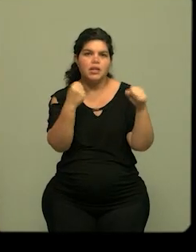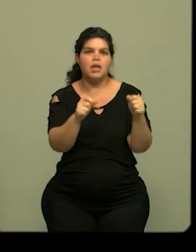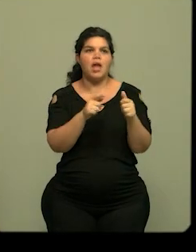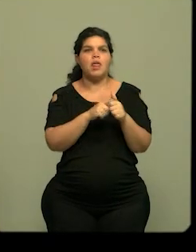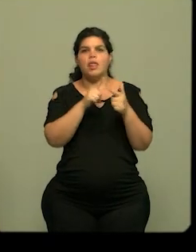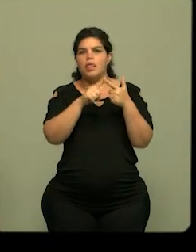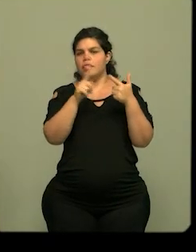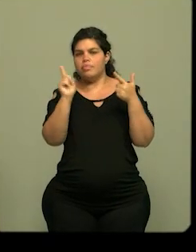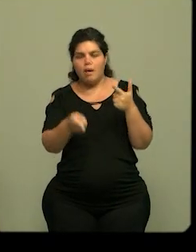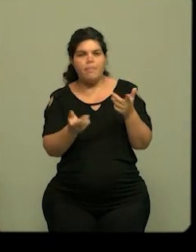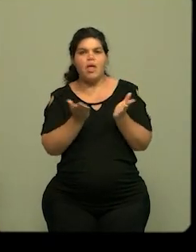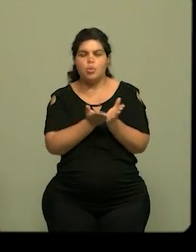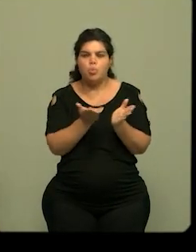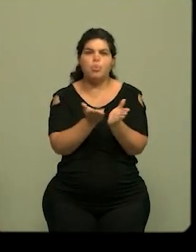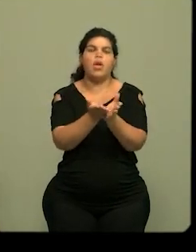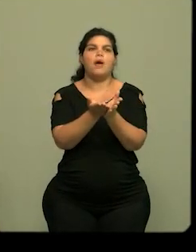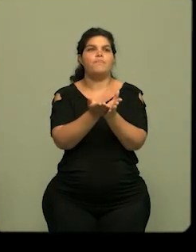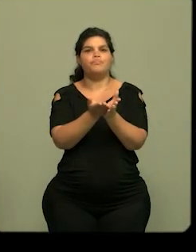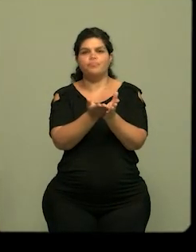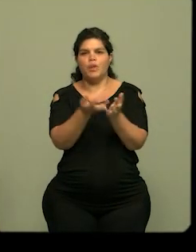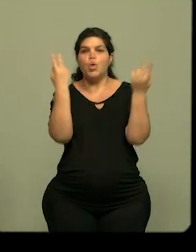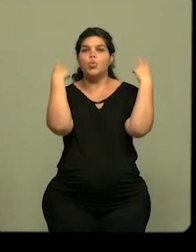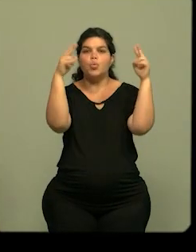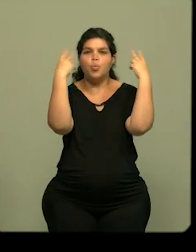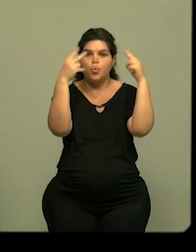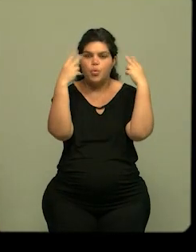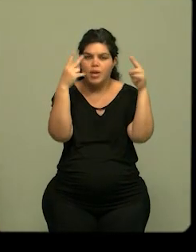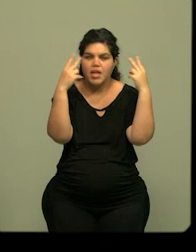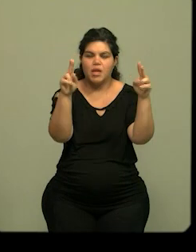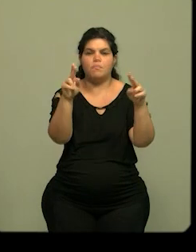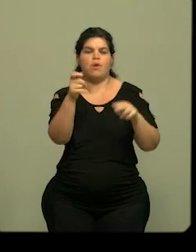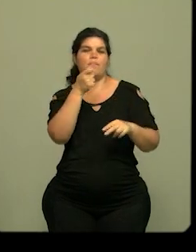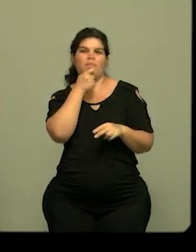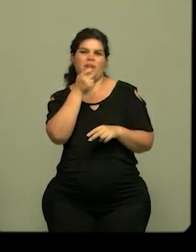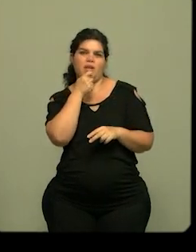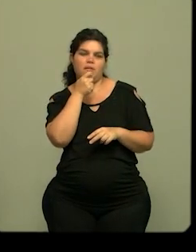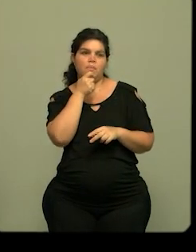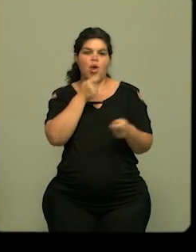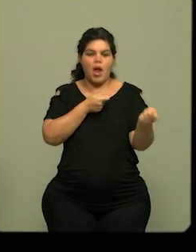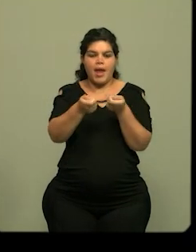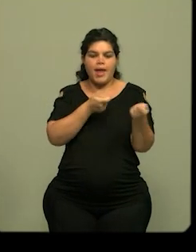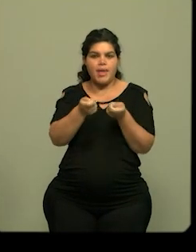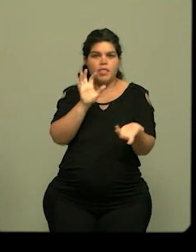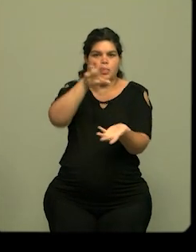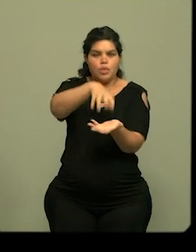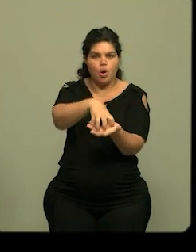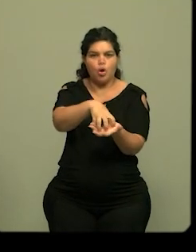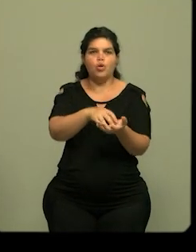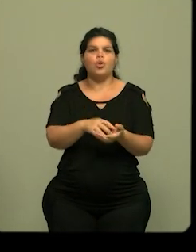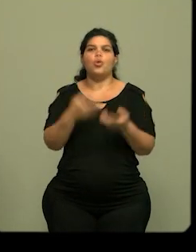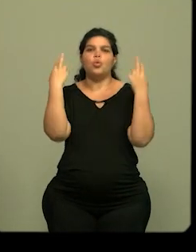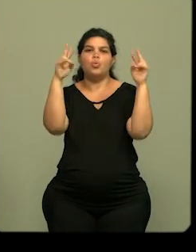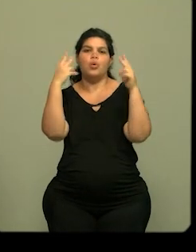materias específicas de el turismo, como es reservas de emisión, gestión de agencias, turismo inclusivo,